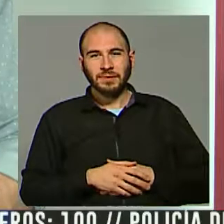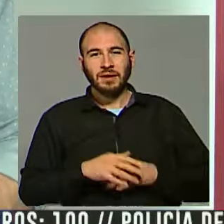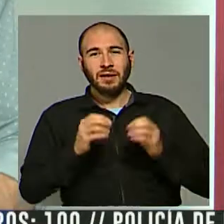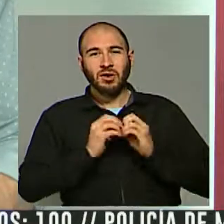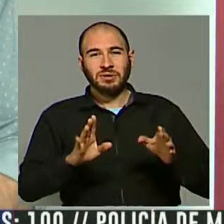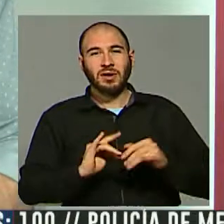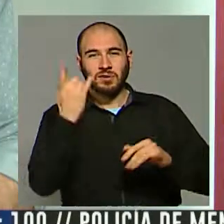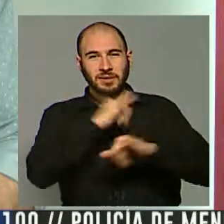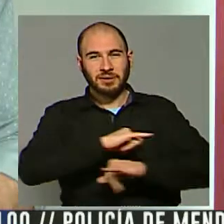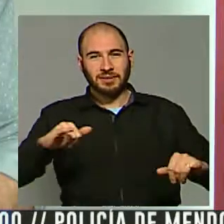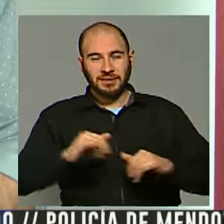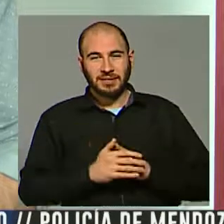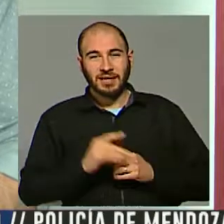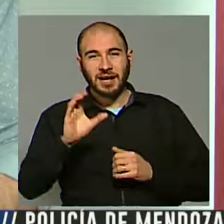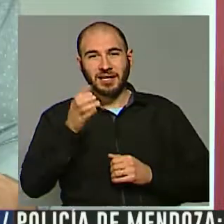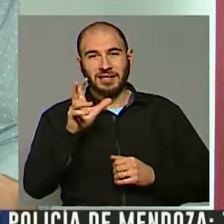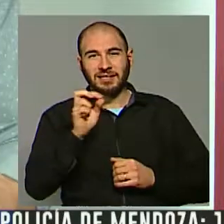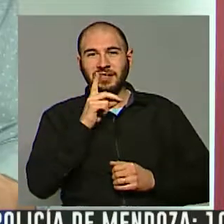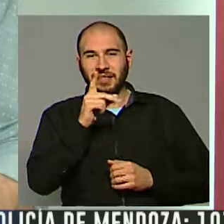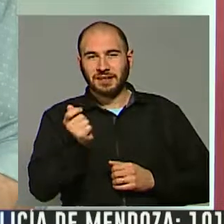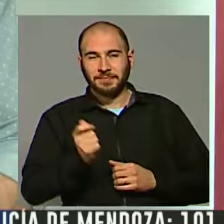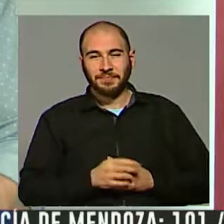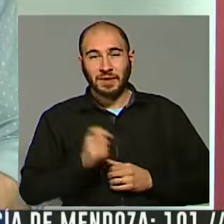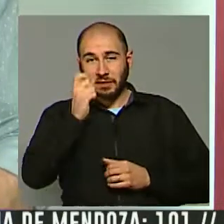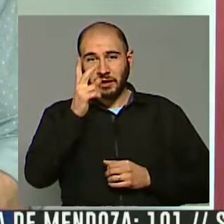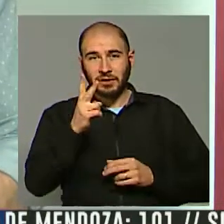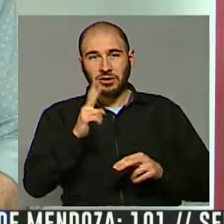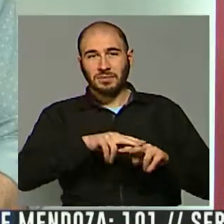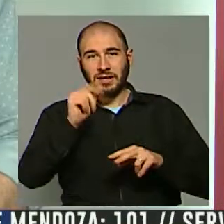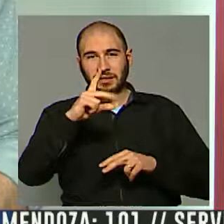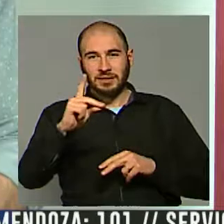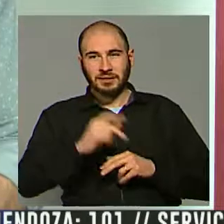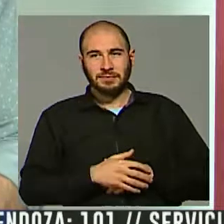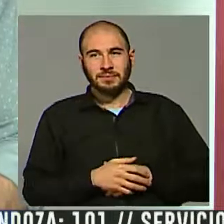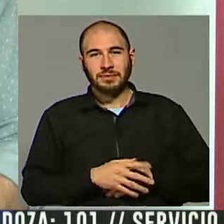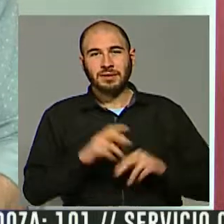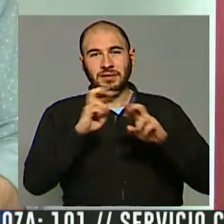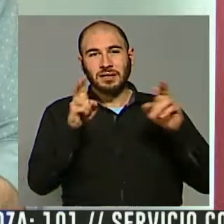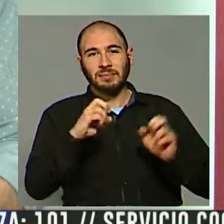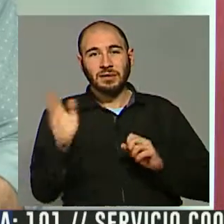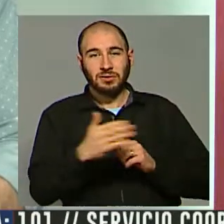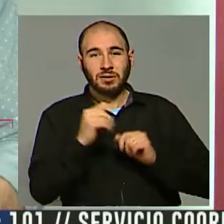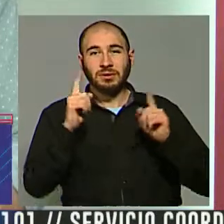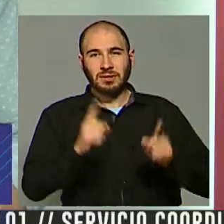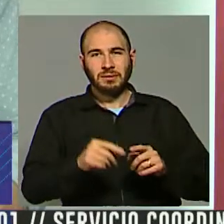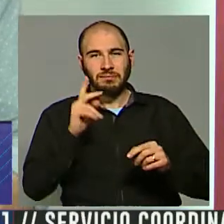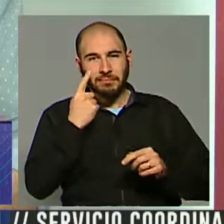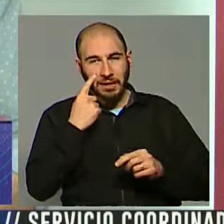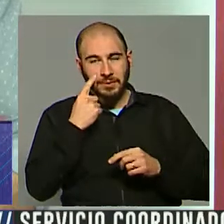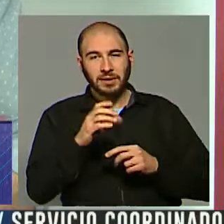Comenzamos Unidiversidad Noticias por el canal 30 de la televisión digital abierta, el 22 en Supercanal HD, todos los contenidos, y también nos puedes seguir en vivo